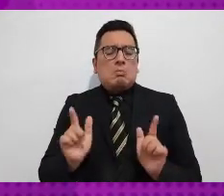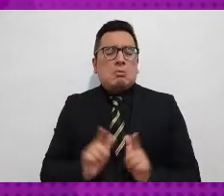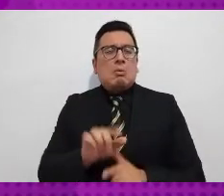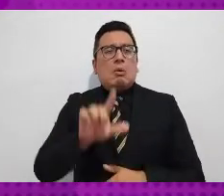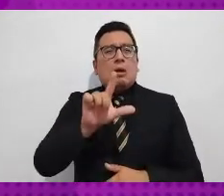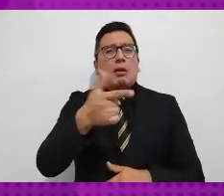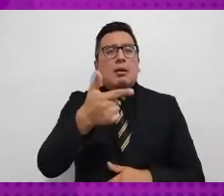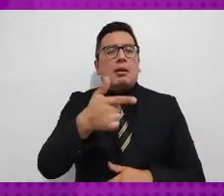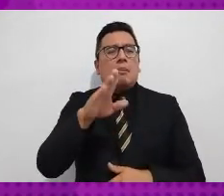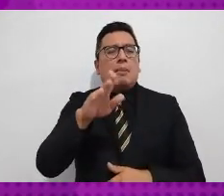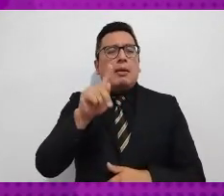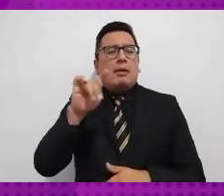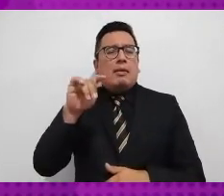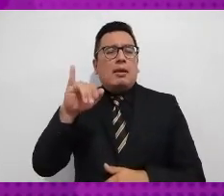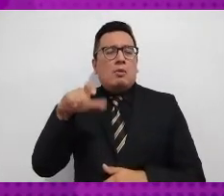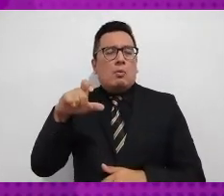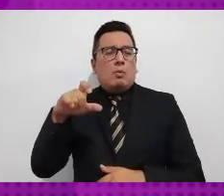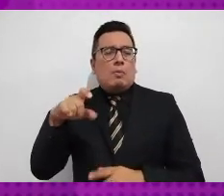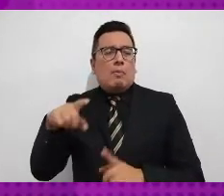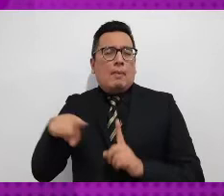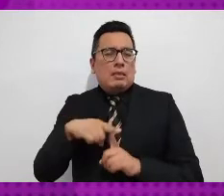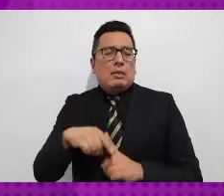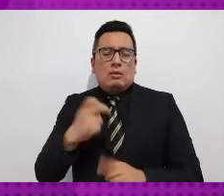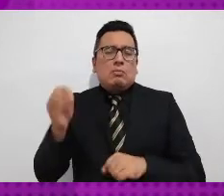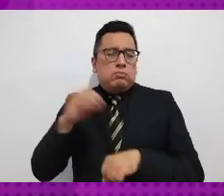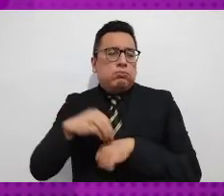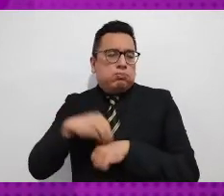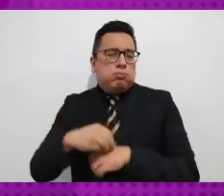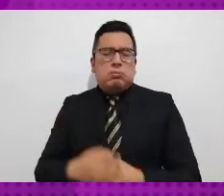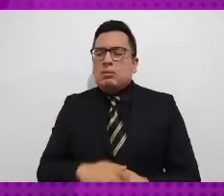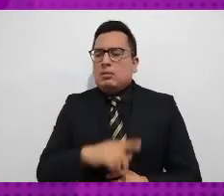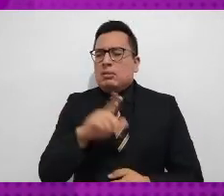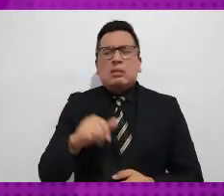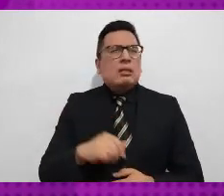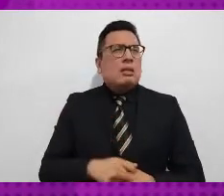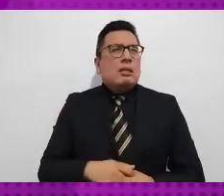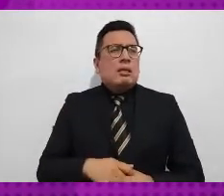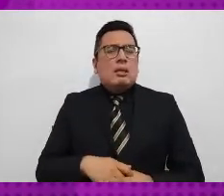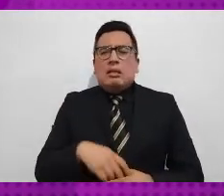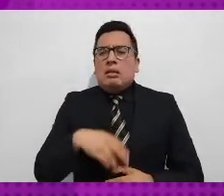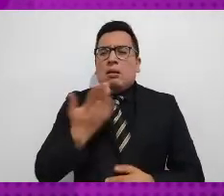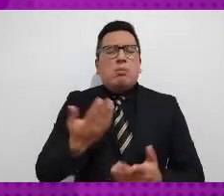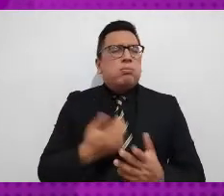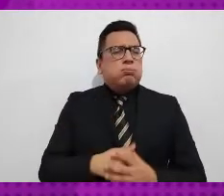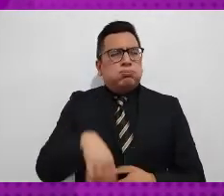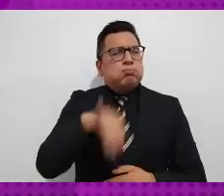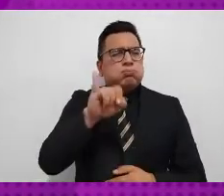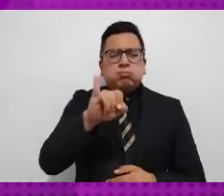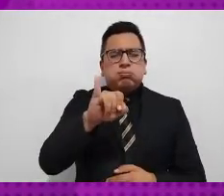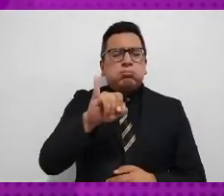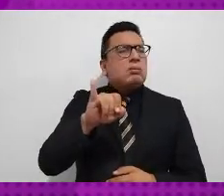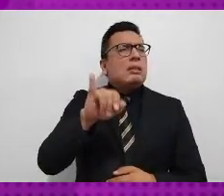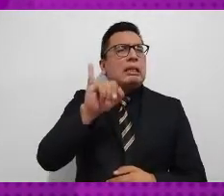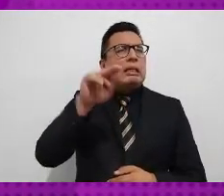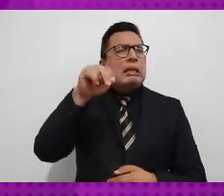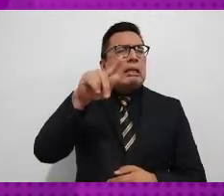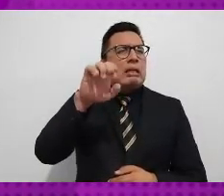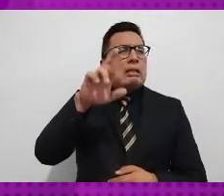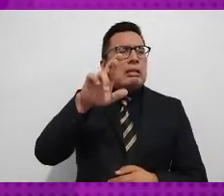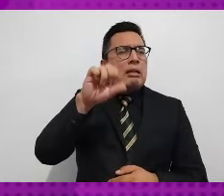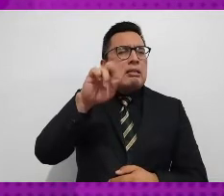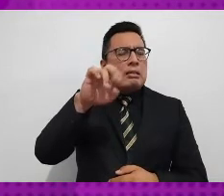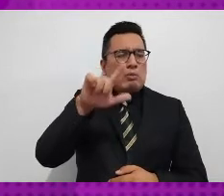se han ido haciendo cada vez más letras. Luego se quedan las personas, llegan las personas intersexuales, las personas queer, las